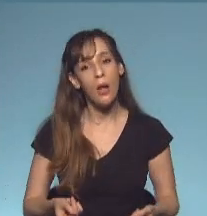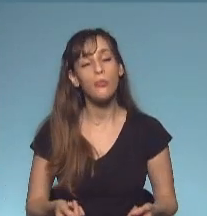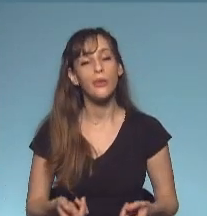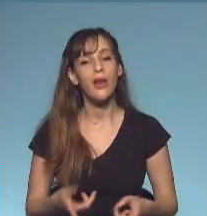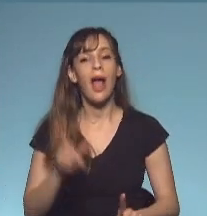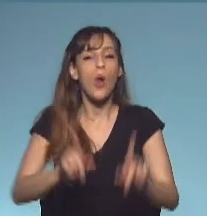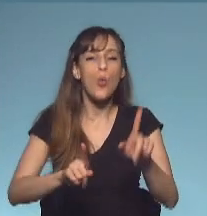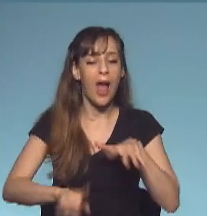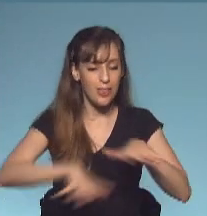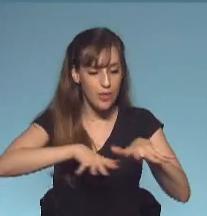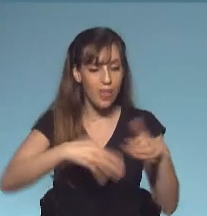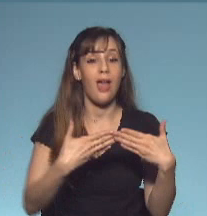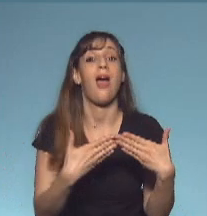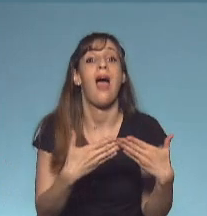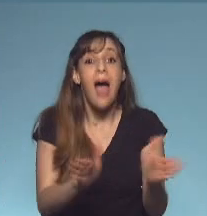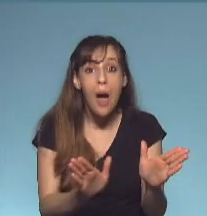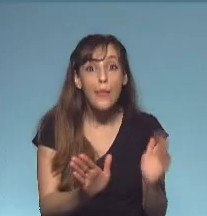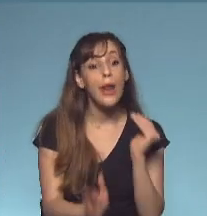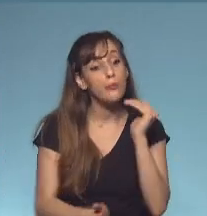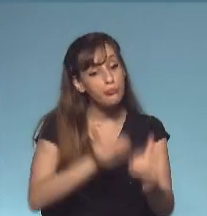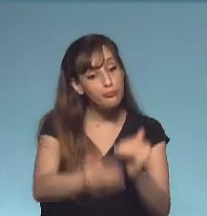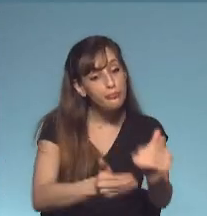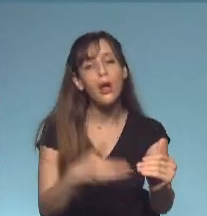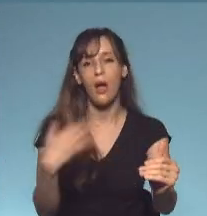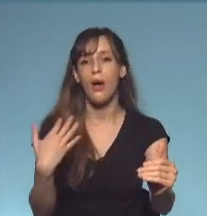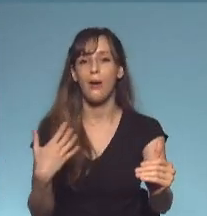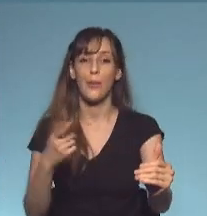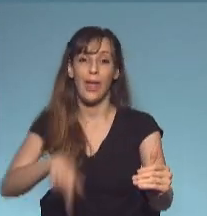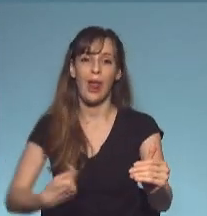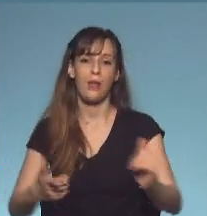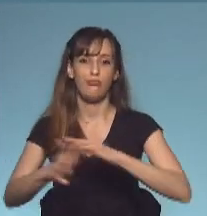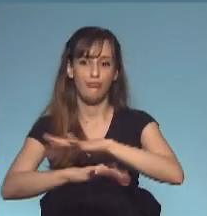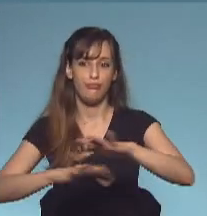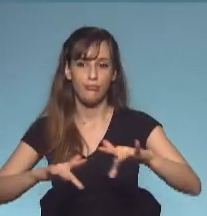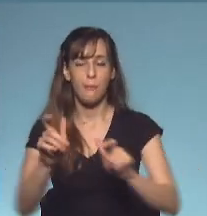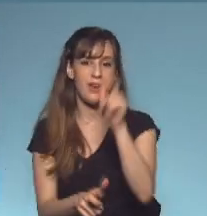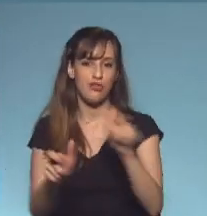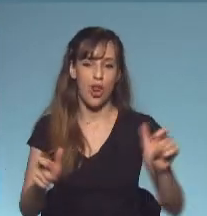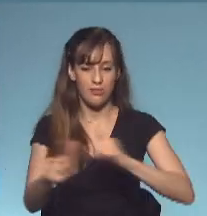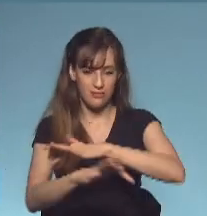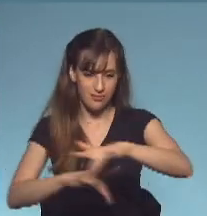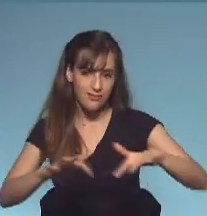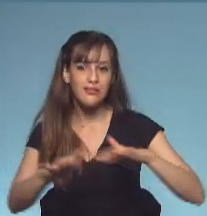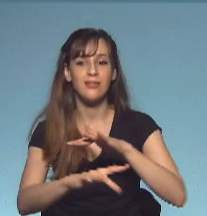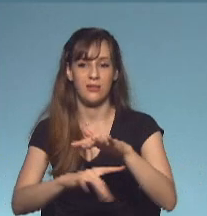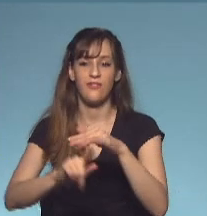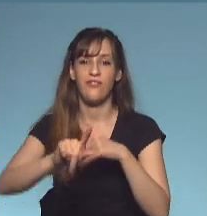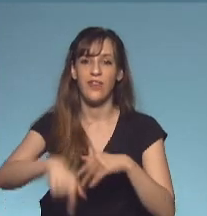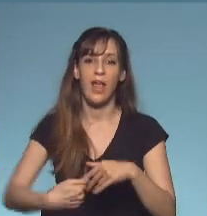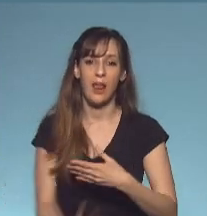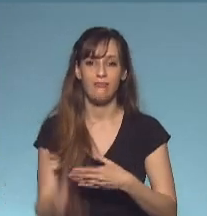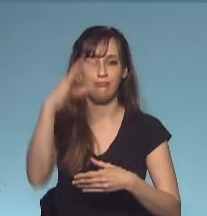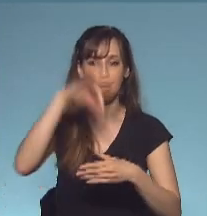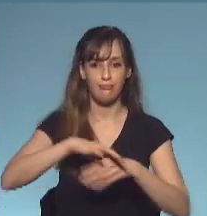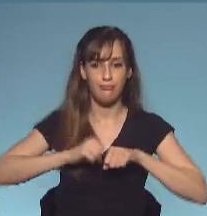algunas actividades que generan mucha movilidad y sabemos muy bien que la movilidad es lo que acelera